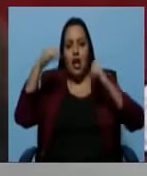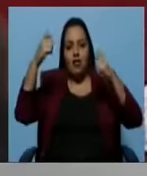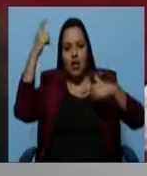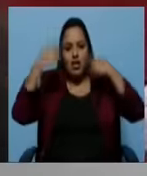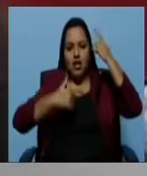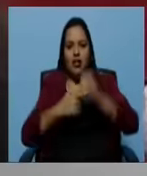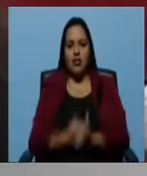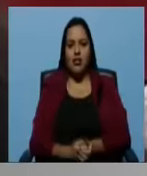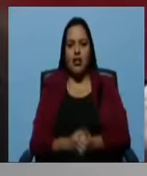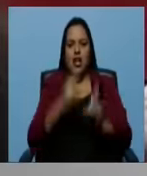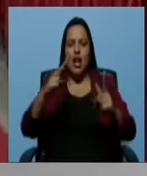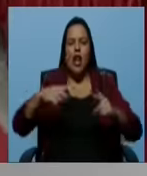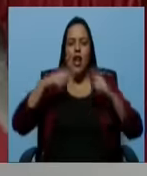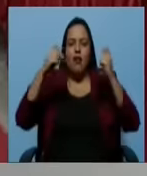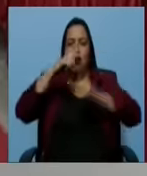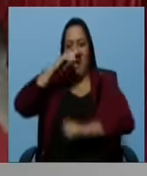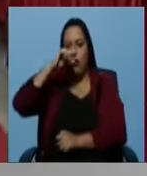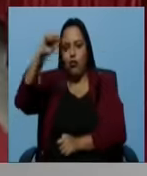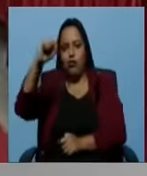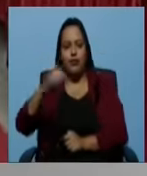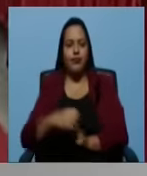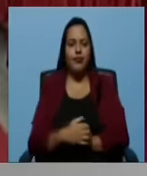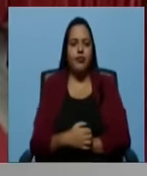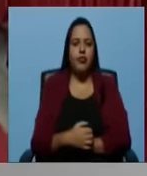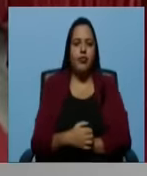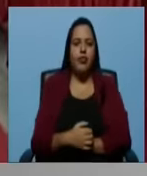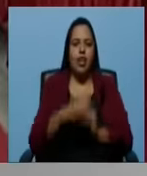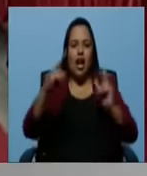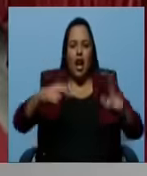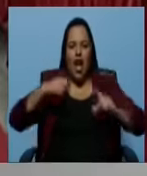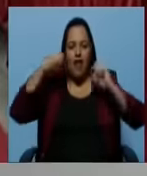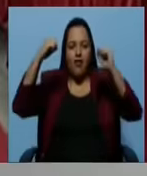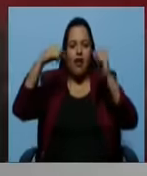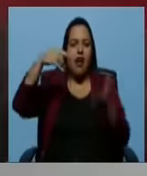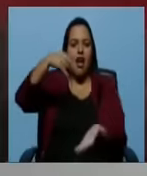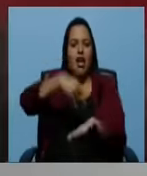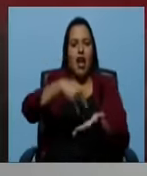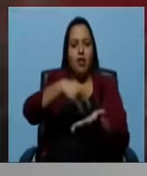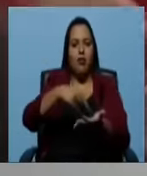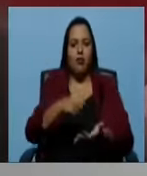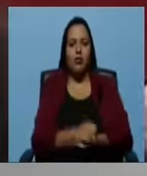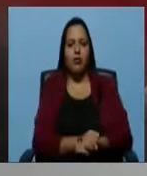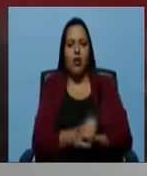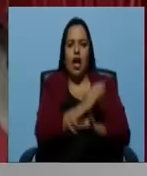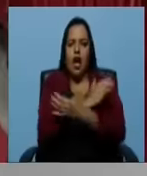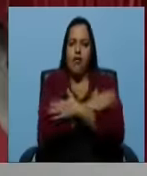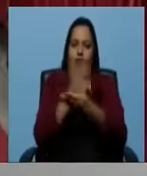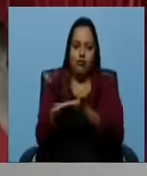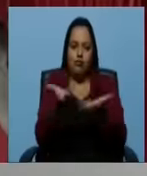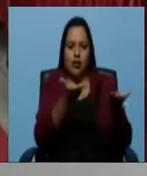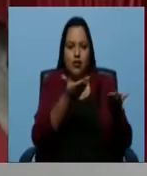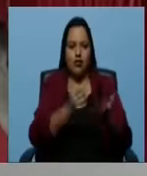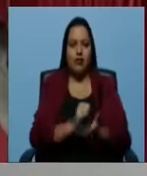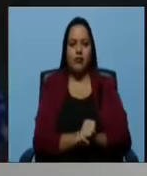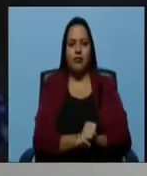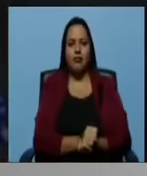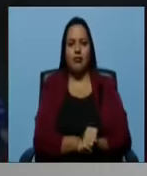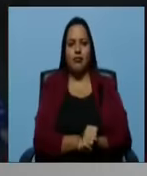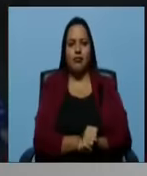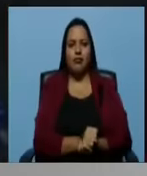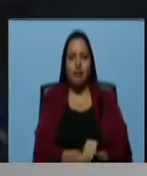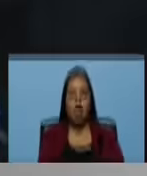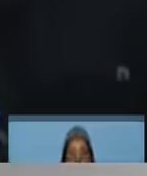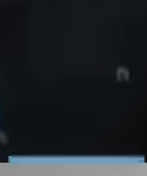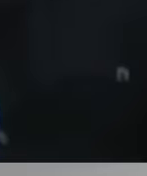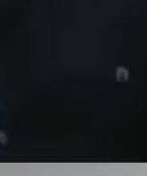Chávez! ¡Viva! ¡Que viva Maduro! ¡Viva! ¡Que viva Carabobo! ¡Viva! Un abrazo para ustedes. Muy bien,